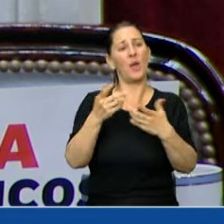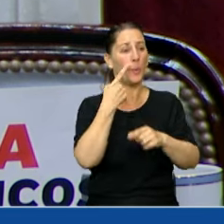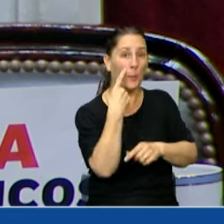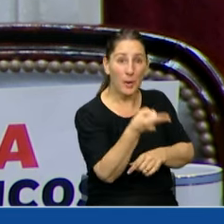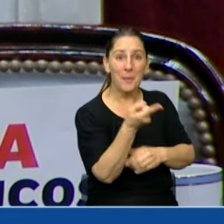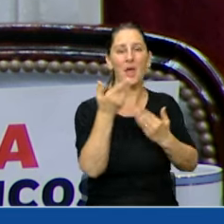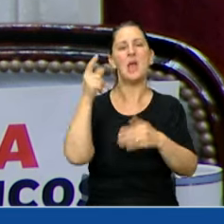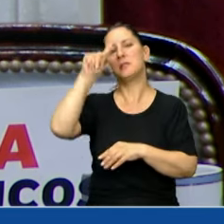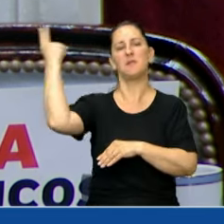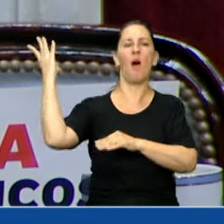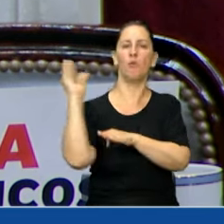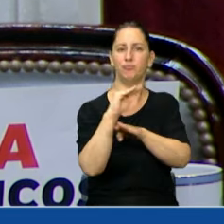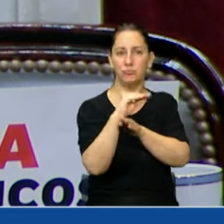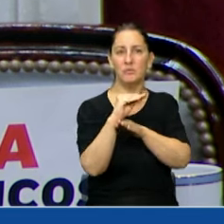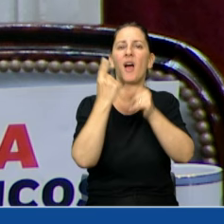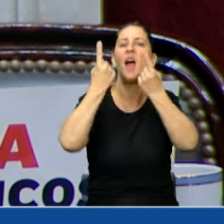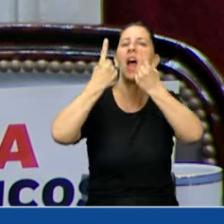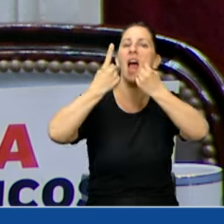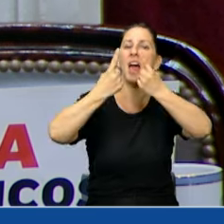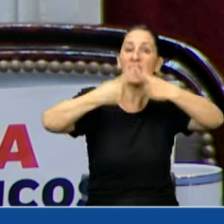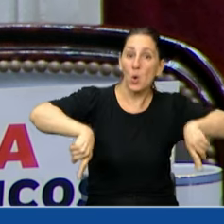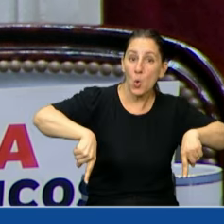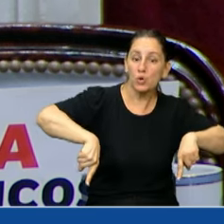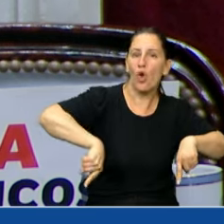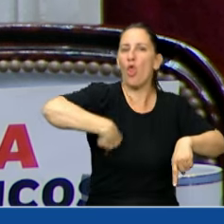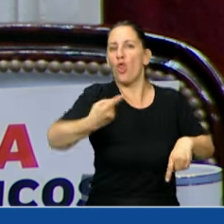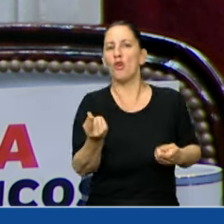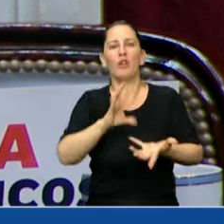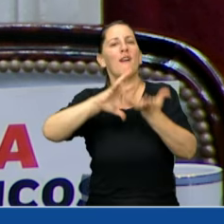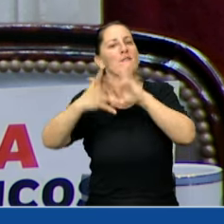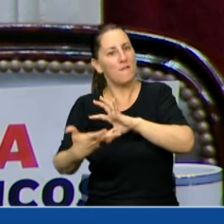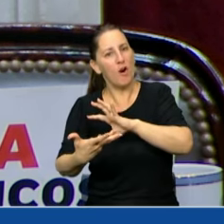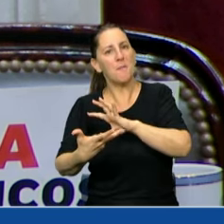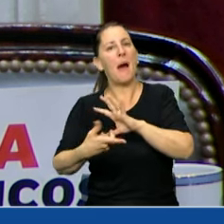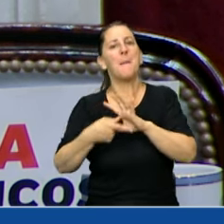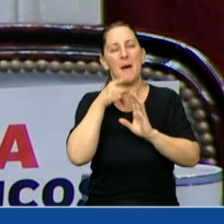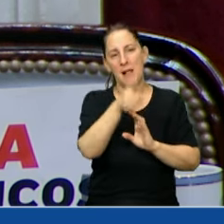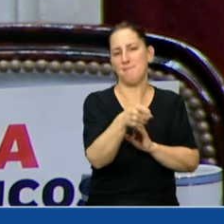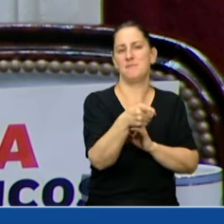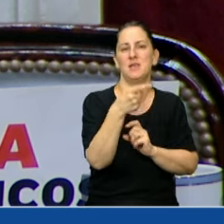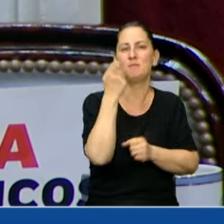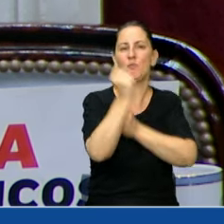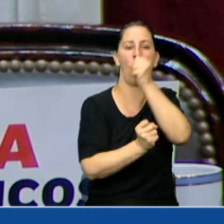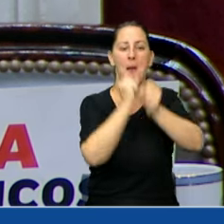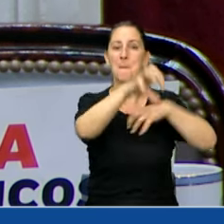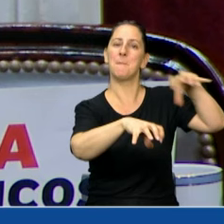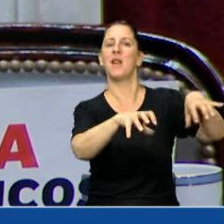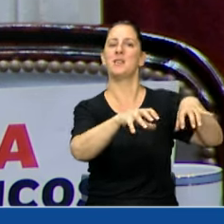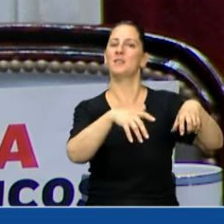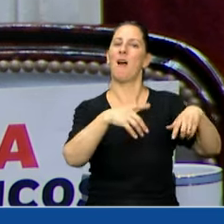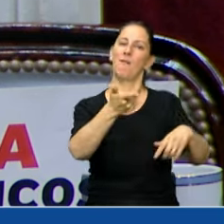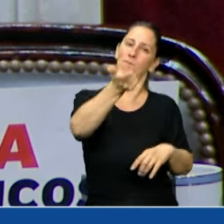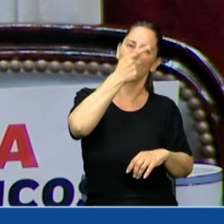que justamente si utilizara los recursos de otra manera al servicio de los intereses de las grandes mayorías